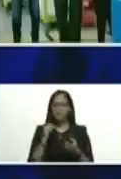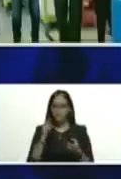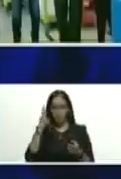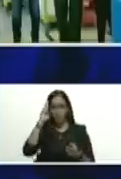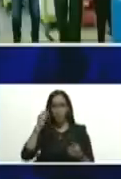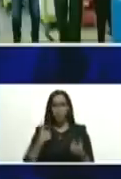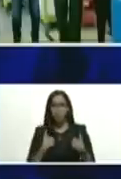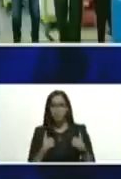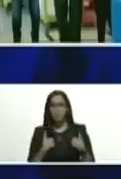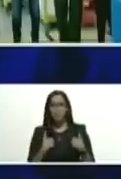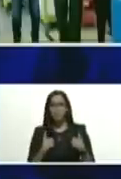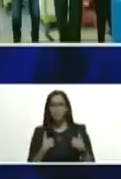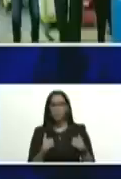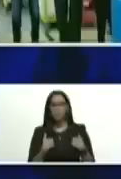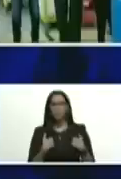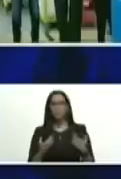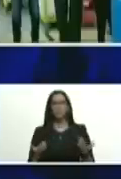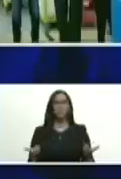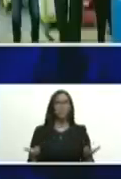¿Ah?